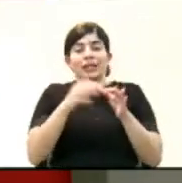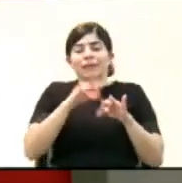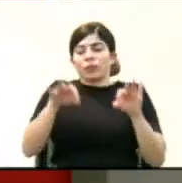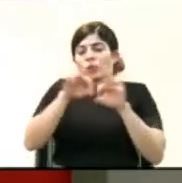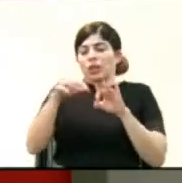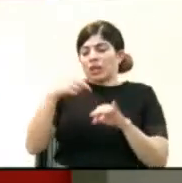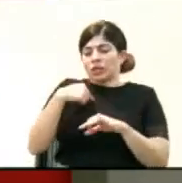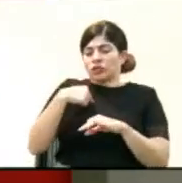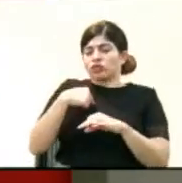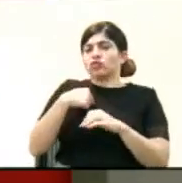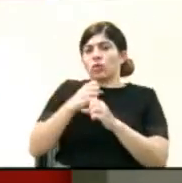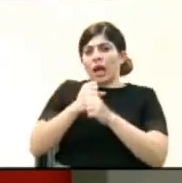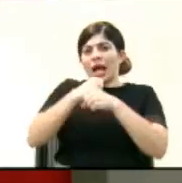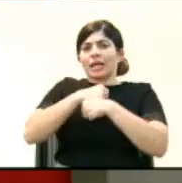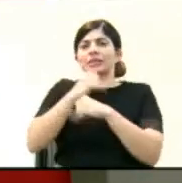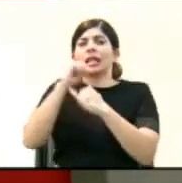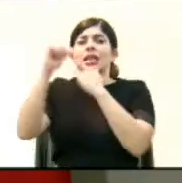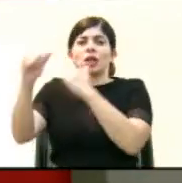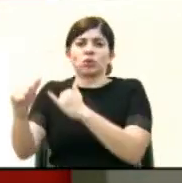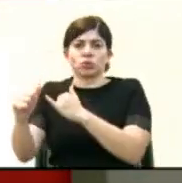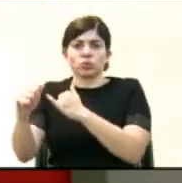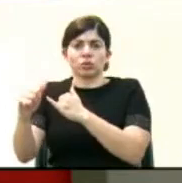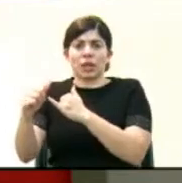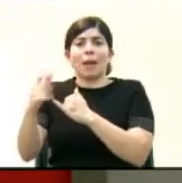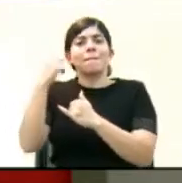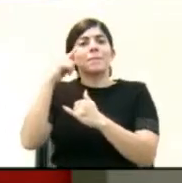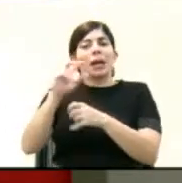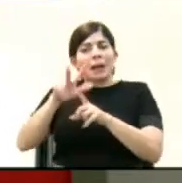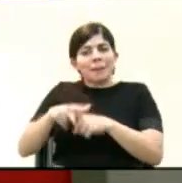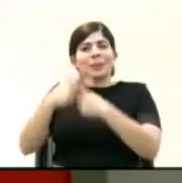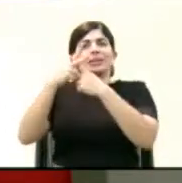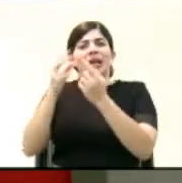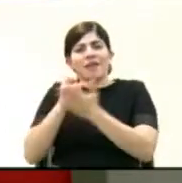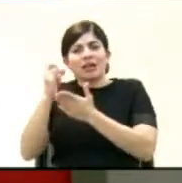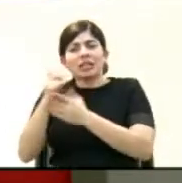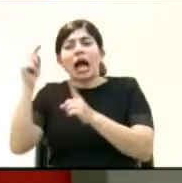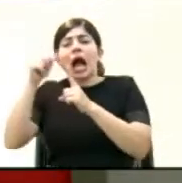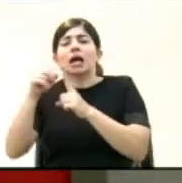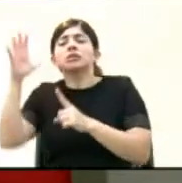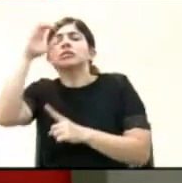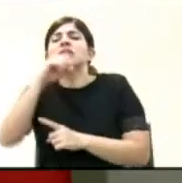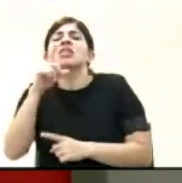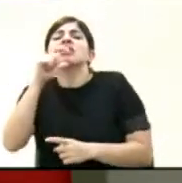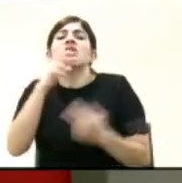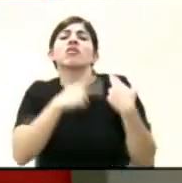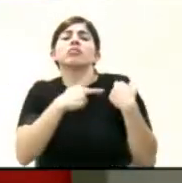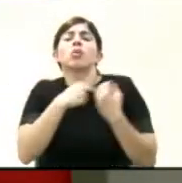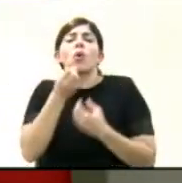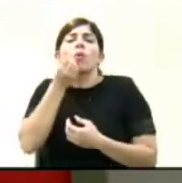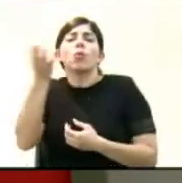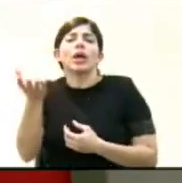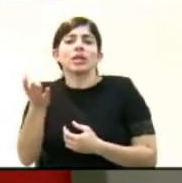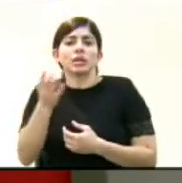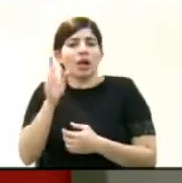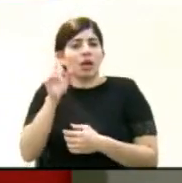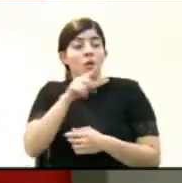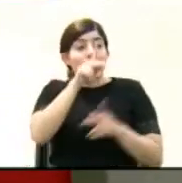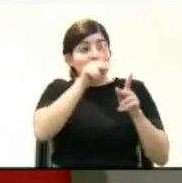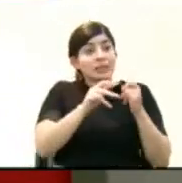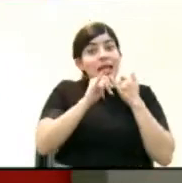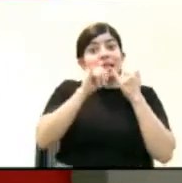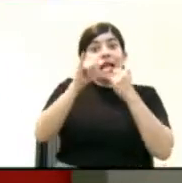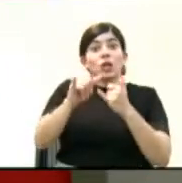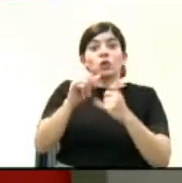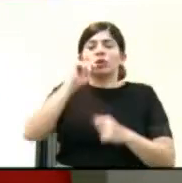denuncia al mismo sistema para nosotros establecer la investigación y determinar quiénes son los responsables, porque esa información es de carácter confidencial,